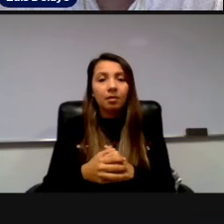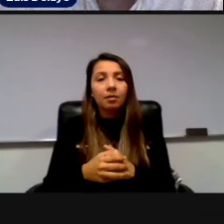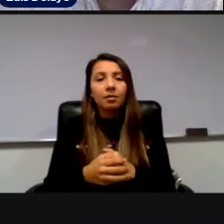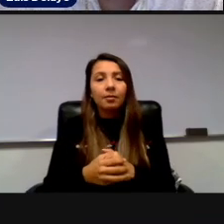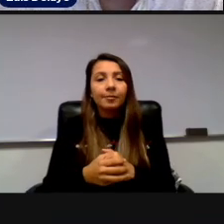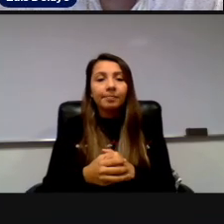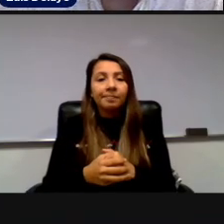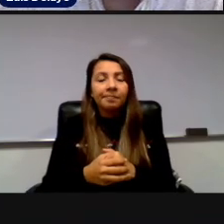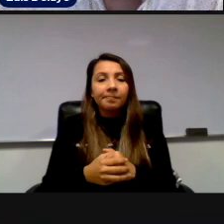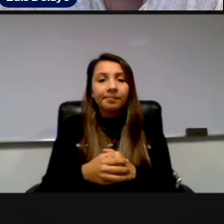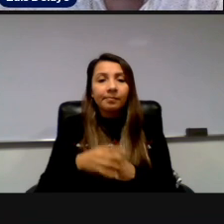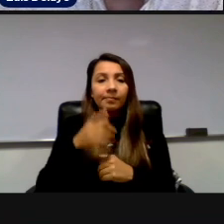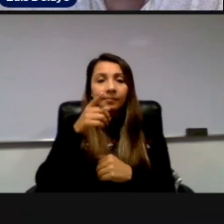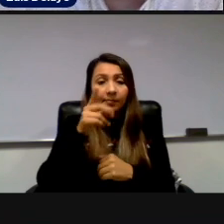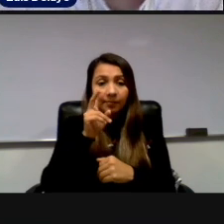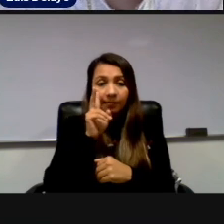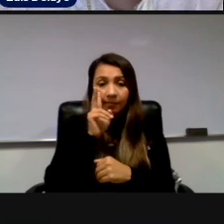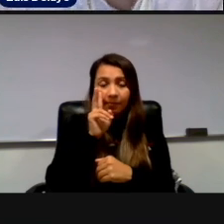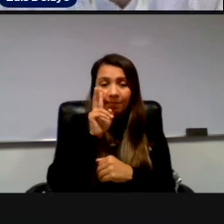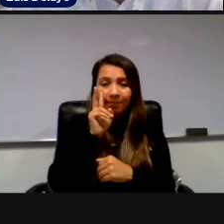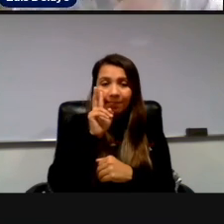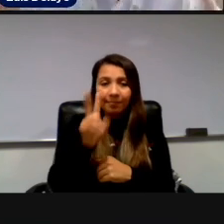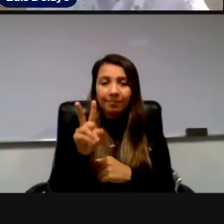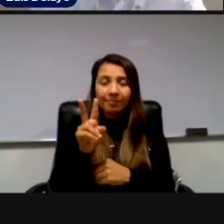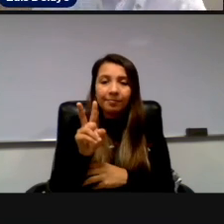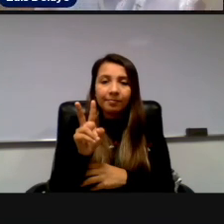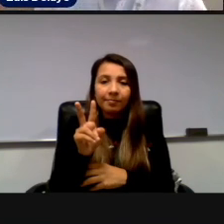pues como se pueden dar cuenta,